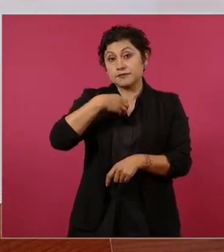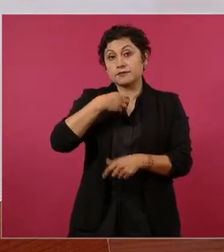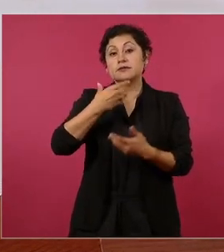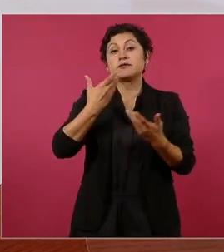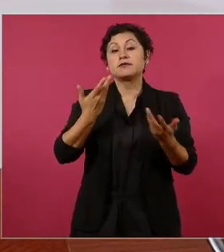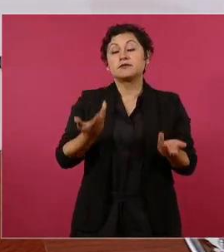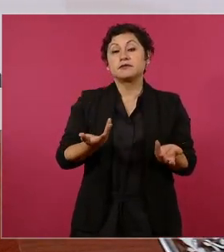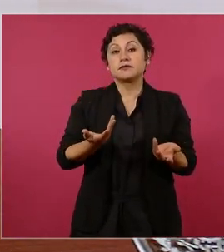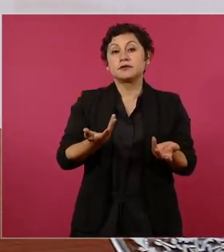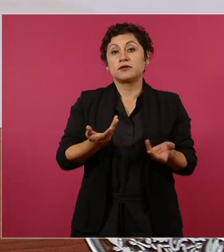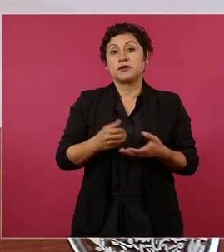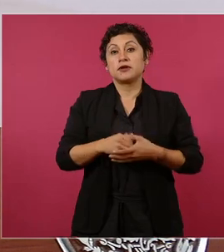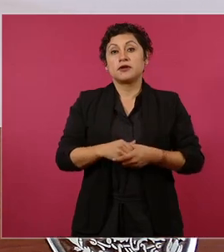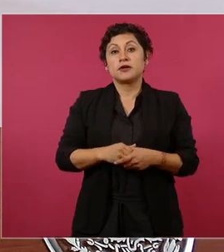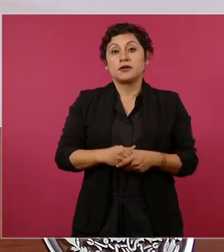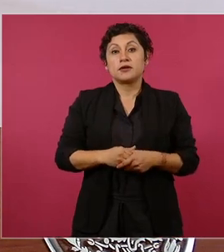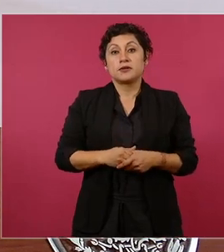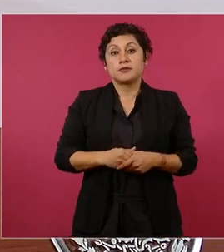benefició